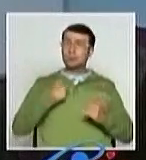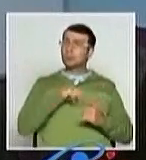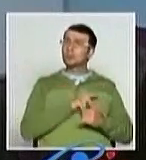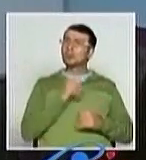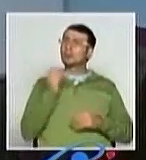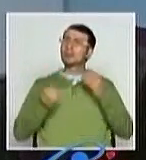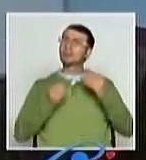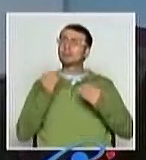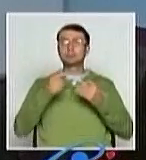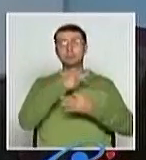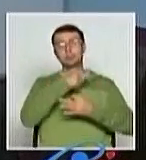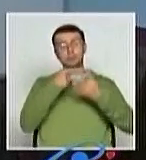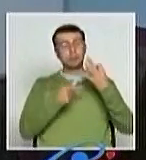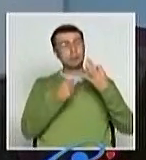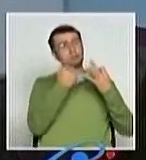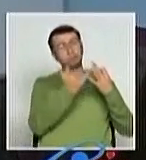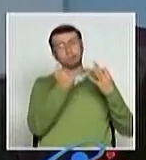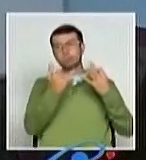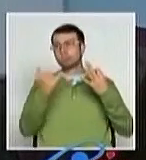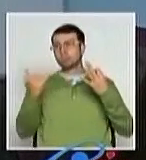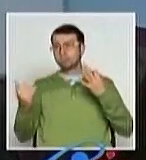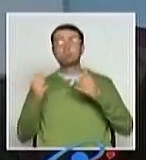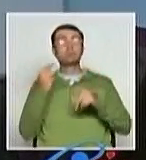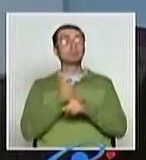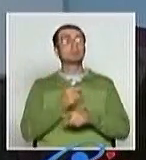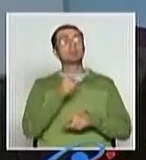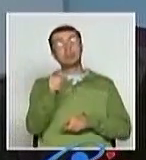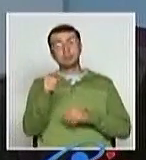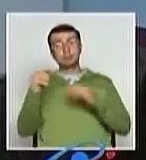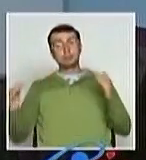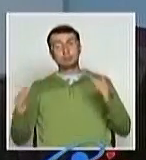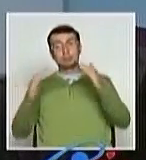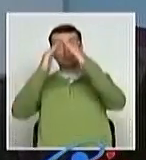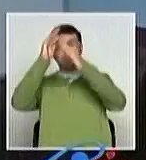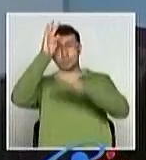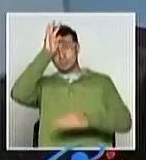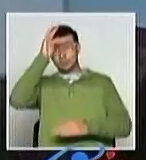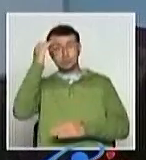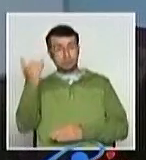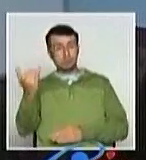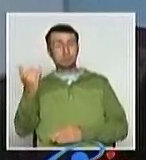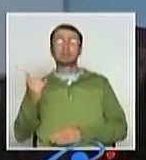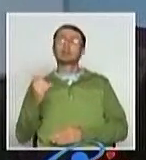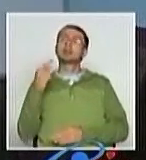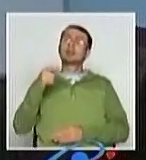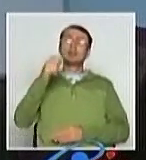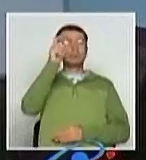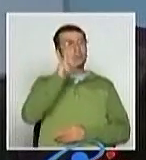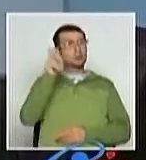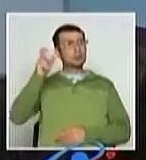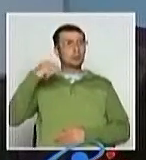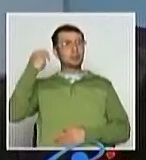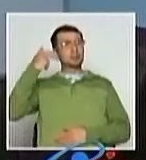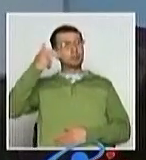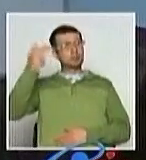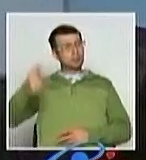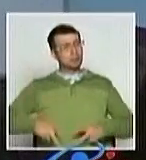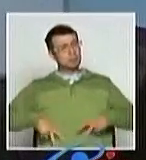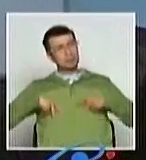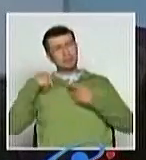tres casos que se han presentado allá en nuestro parque médico seres humanos con una historia de vida Trágica